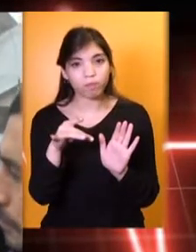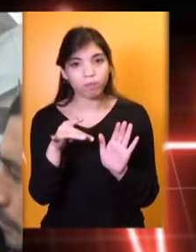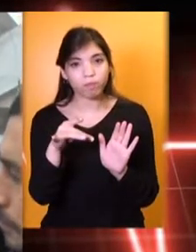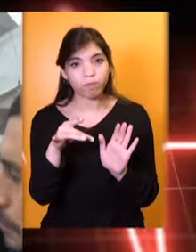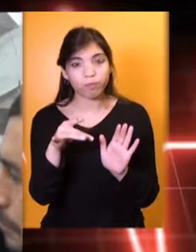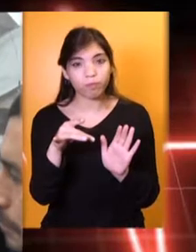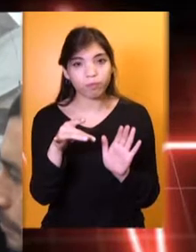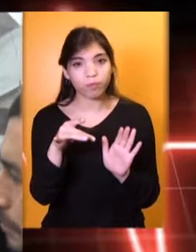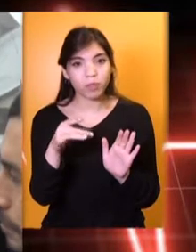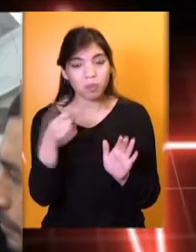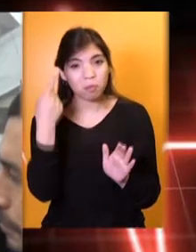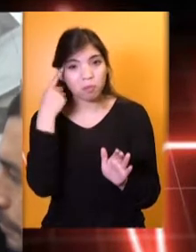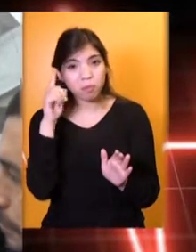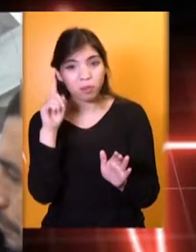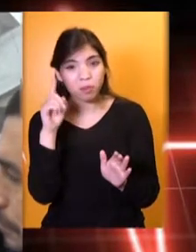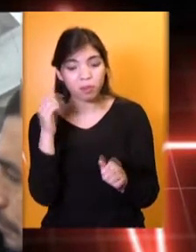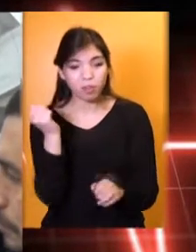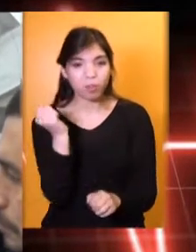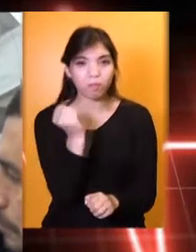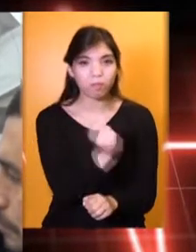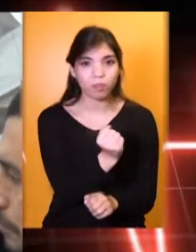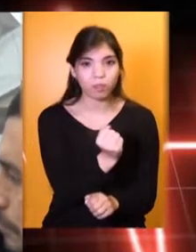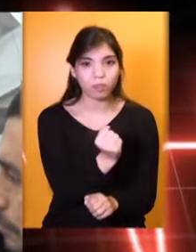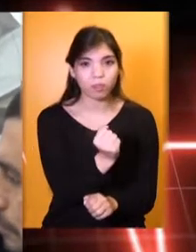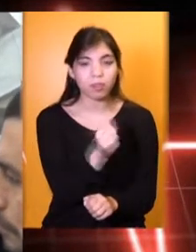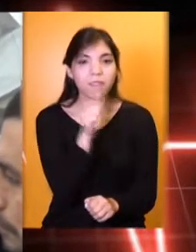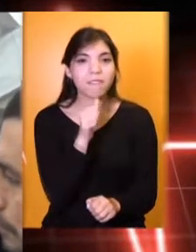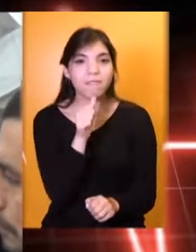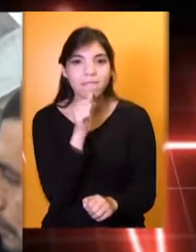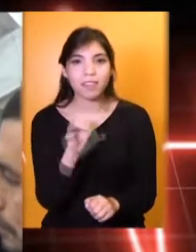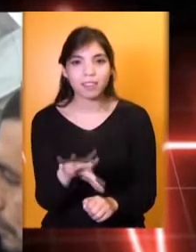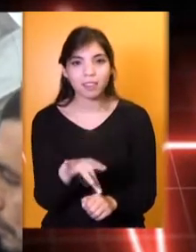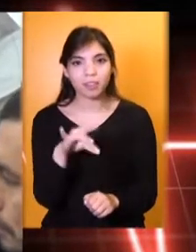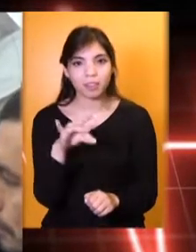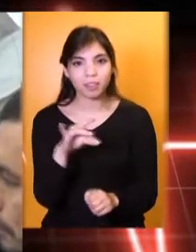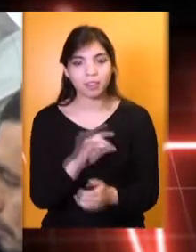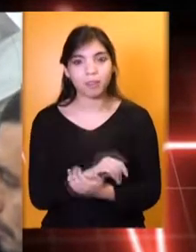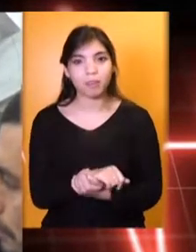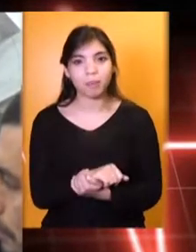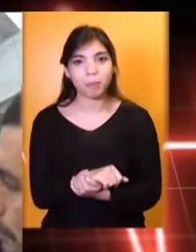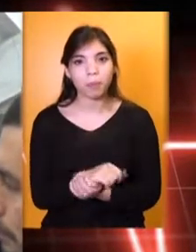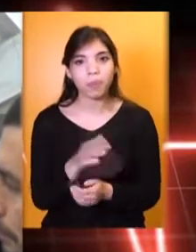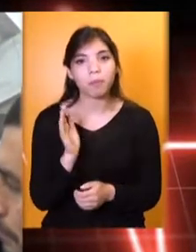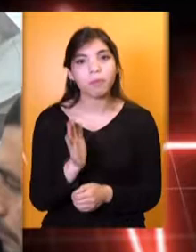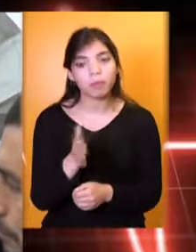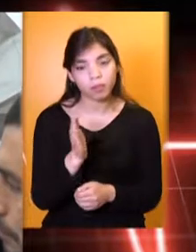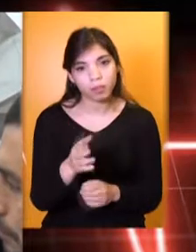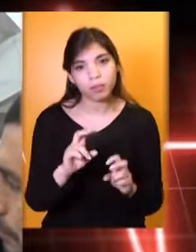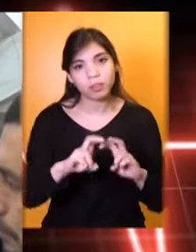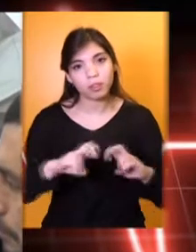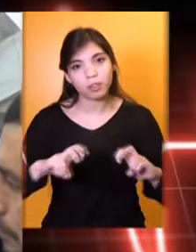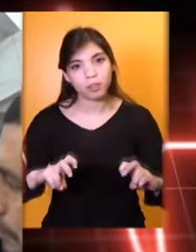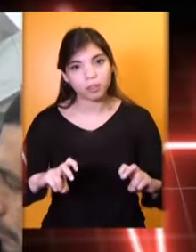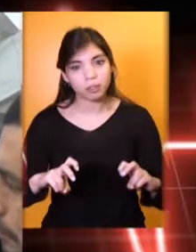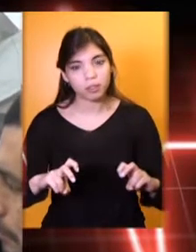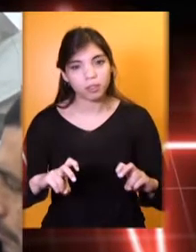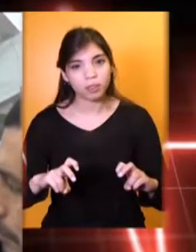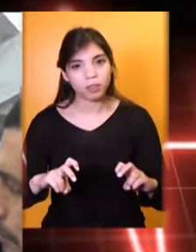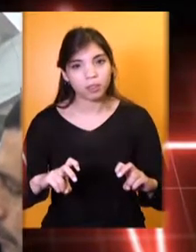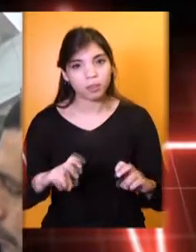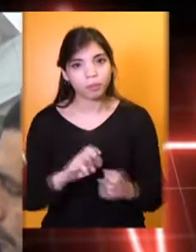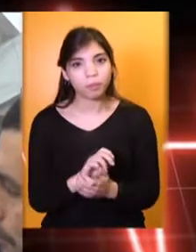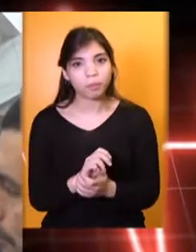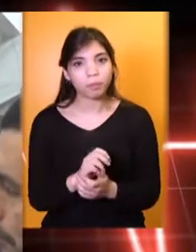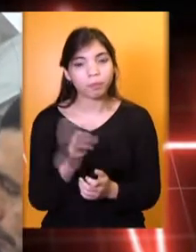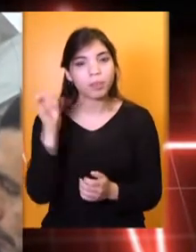alguna arma compatible no ha sido ubicada aún. Sin embargo, se están realizando las diligencias para poder establecer la procedencia